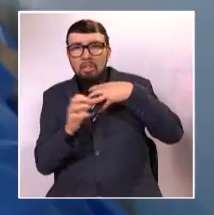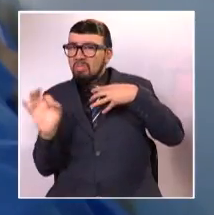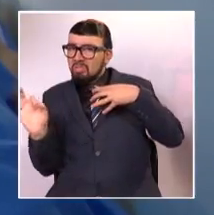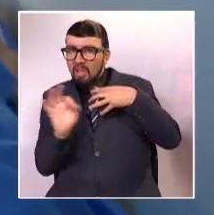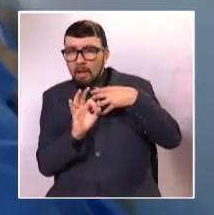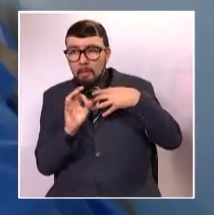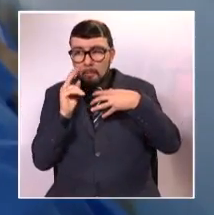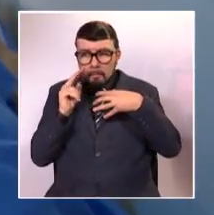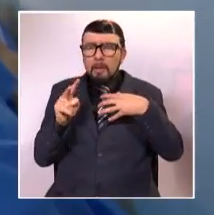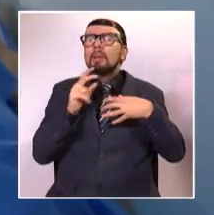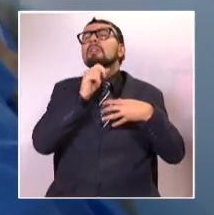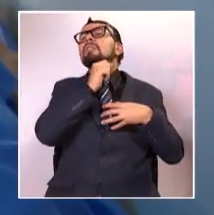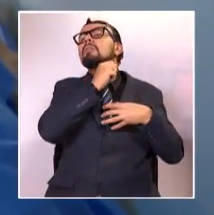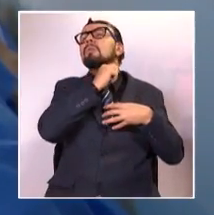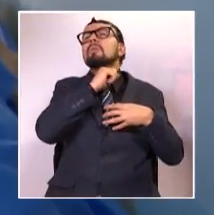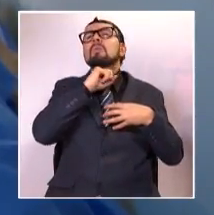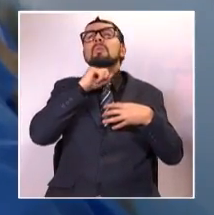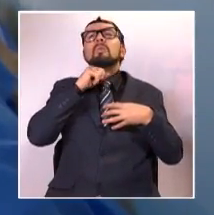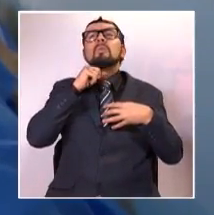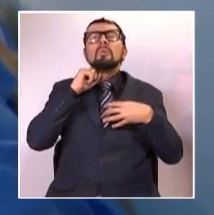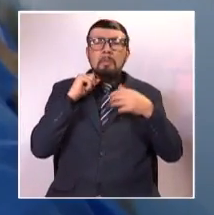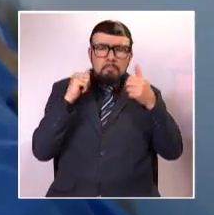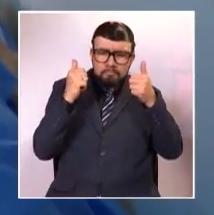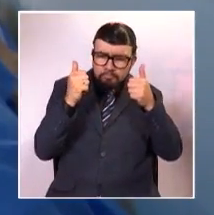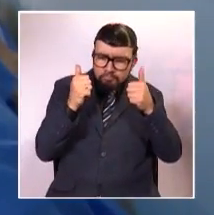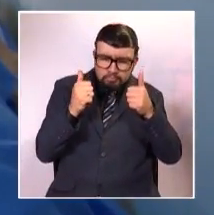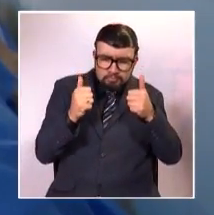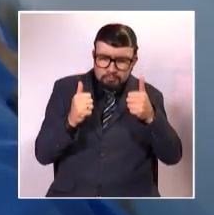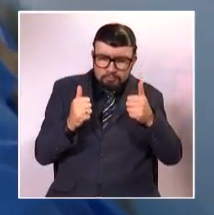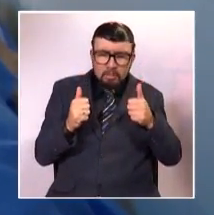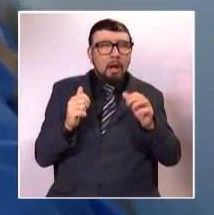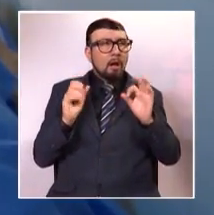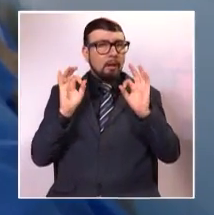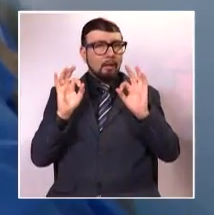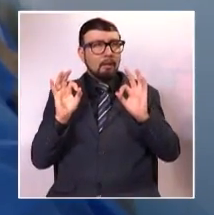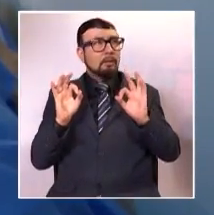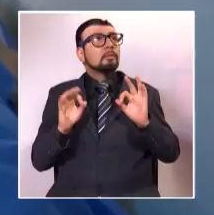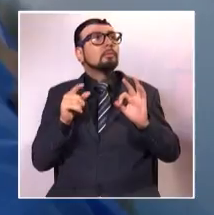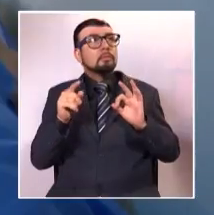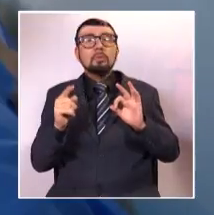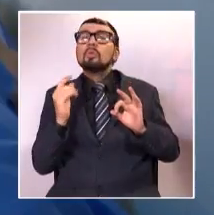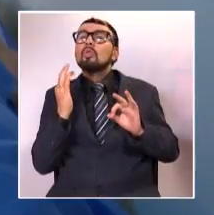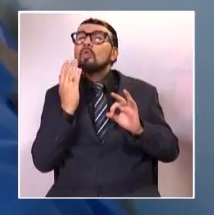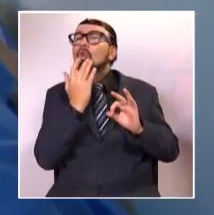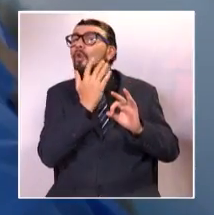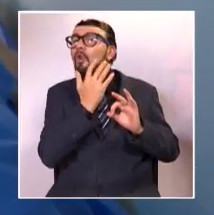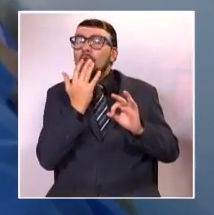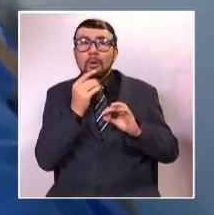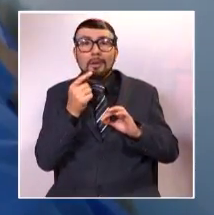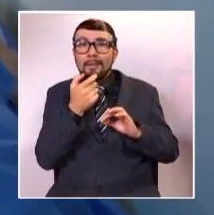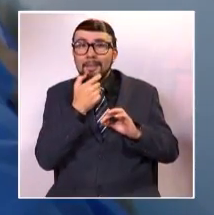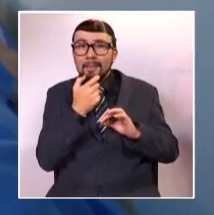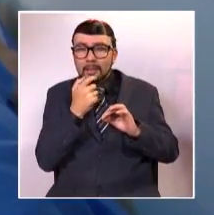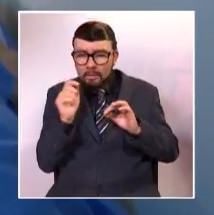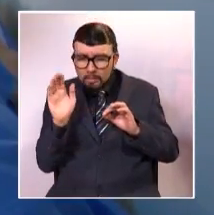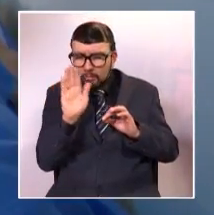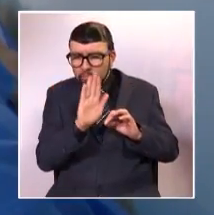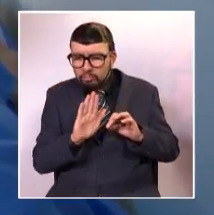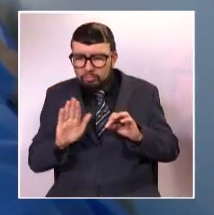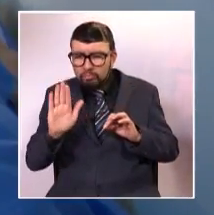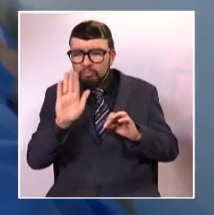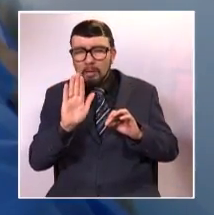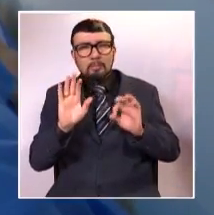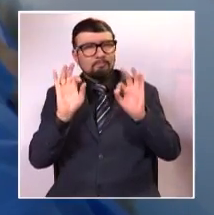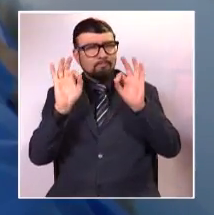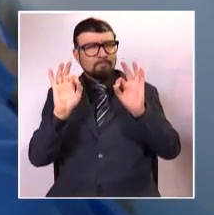muy uniforme, el tejido es muy uniforme y digamos, el tono de grises está conservado. ¿Sí?